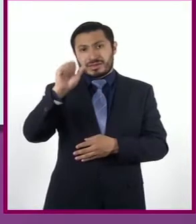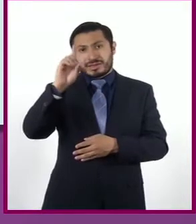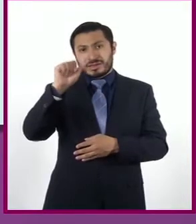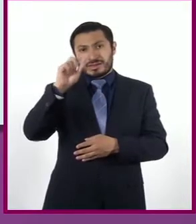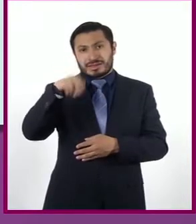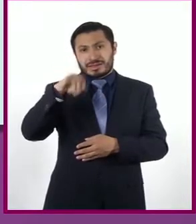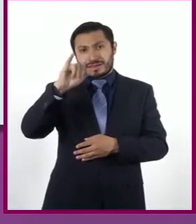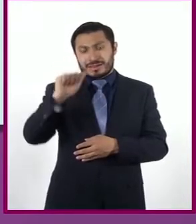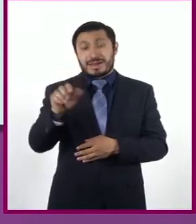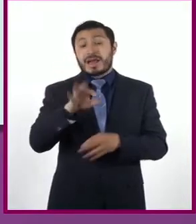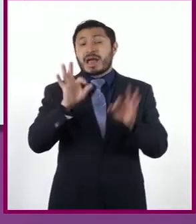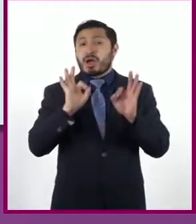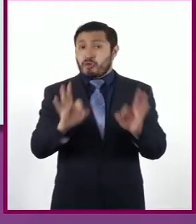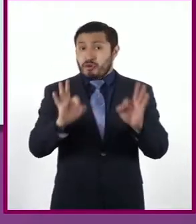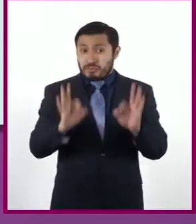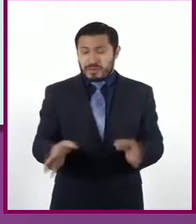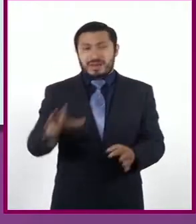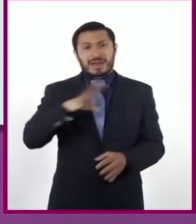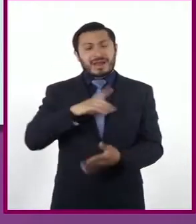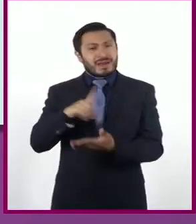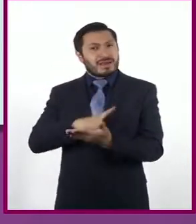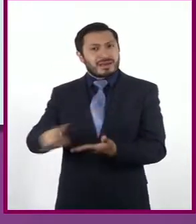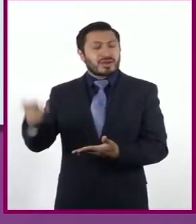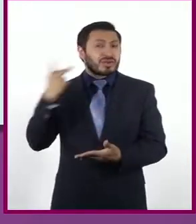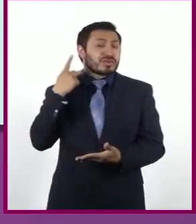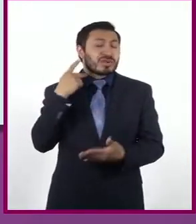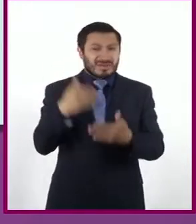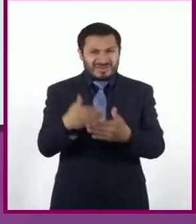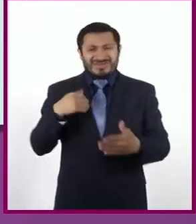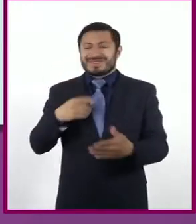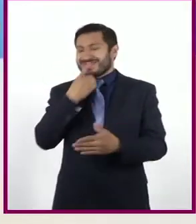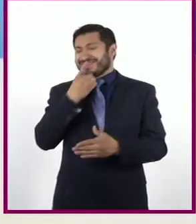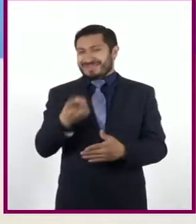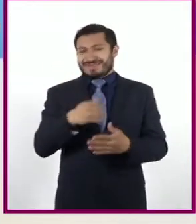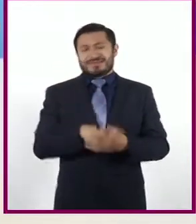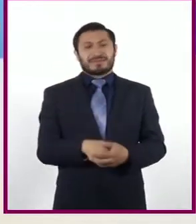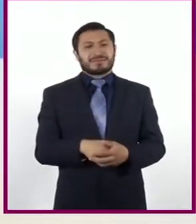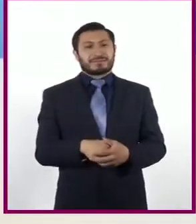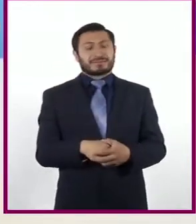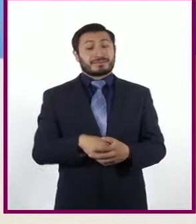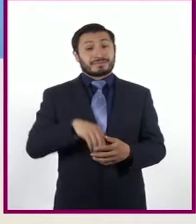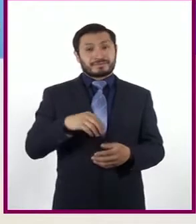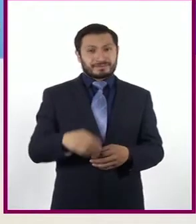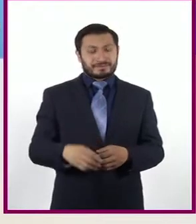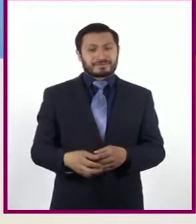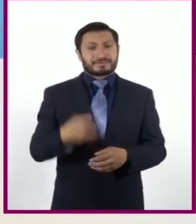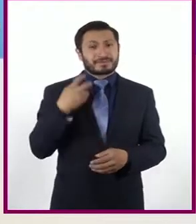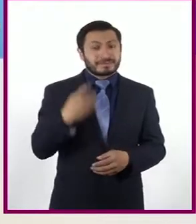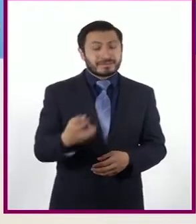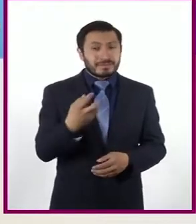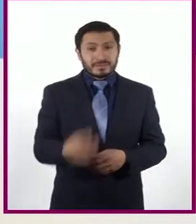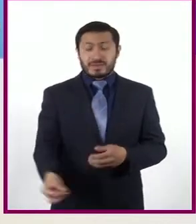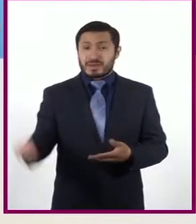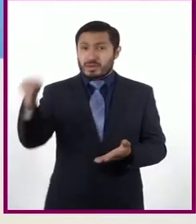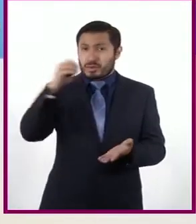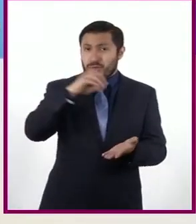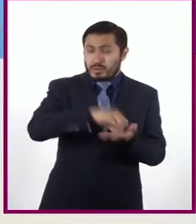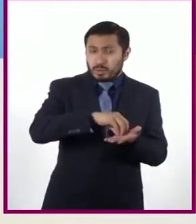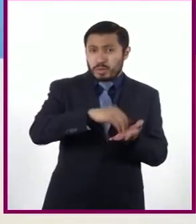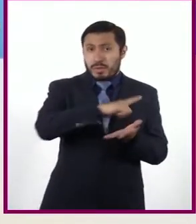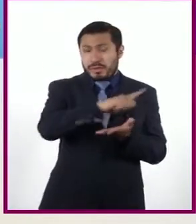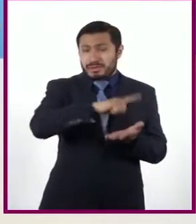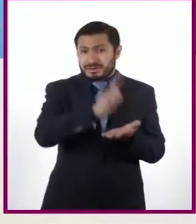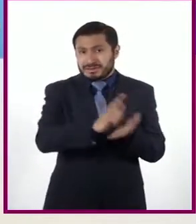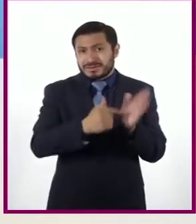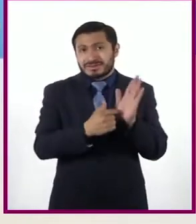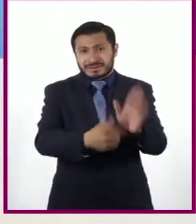derechos políticos como los que mencionamos con anterioridad. De acuerdo con lo que se establece en nuestras leyes, las